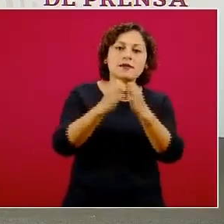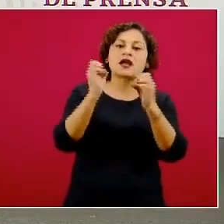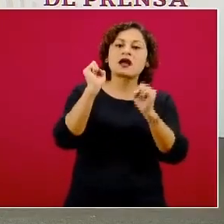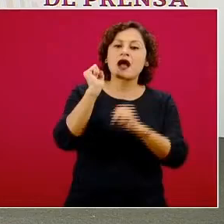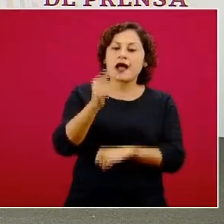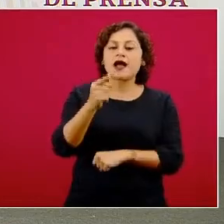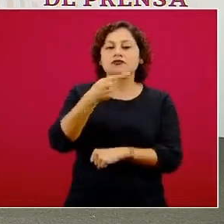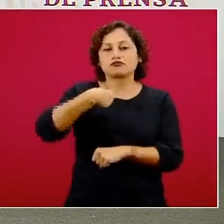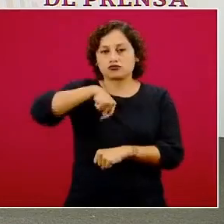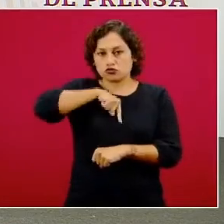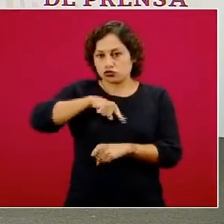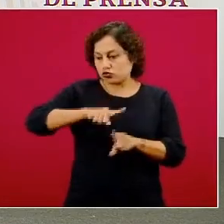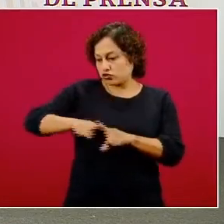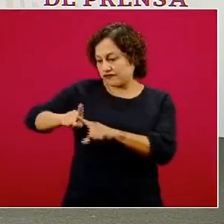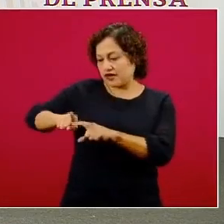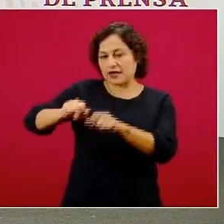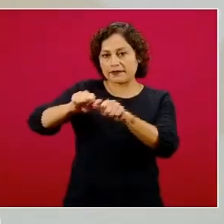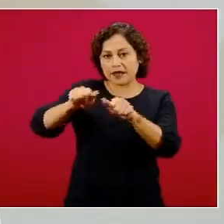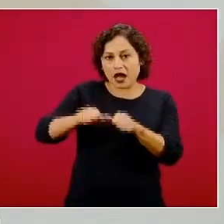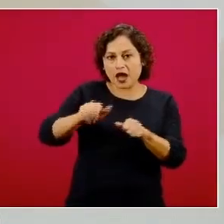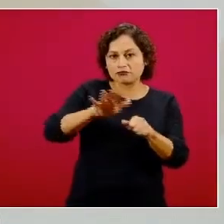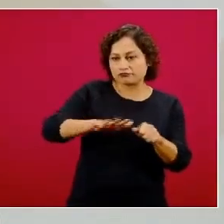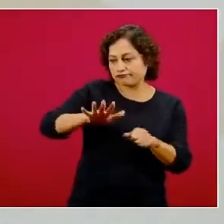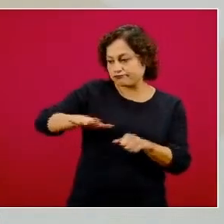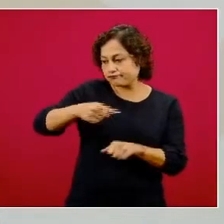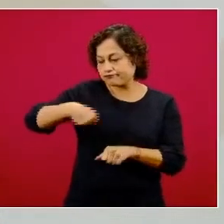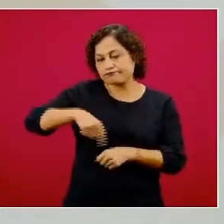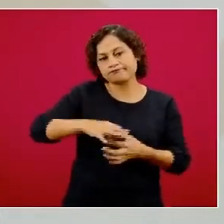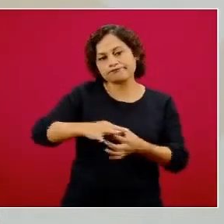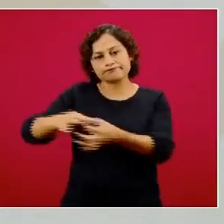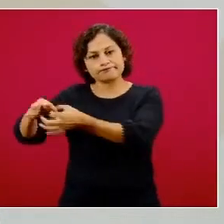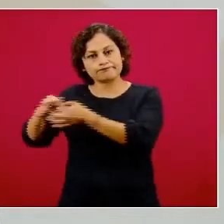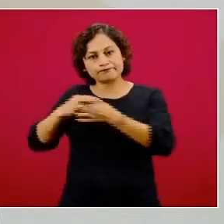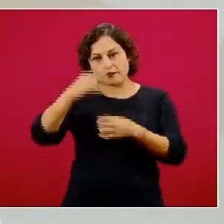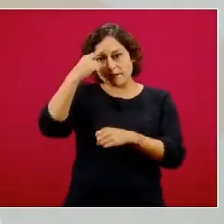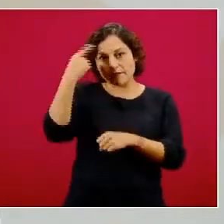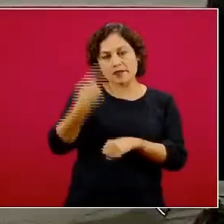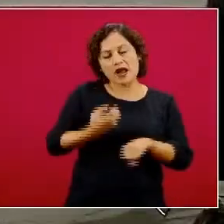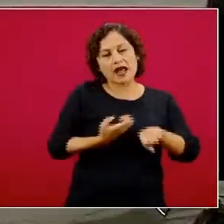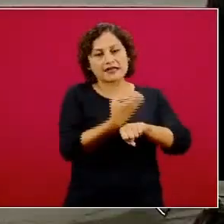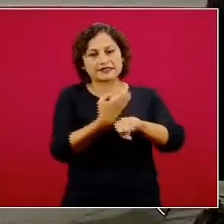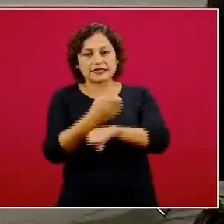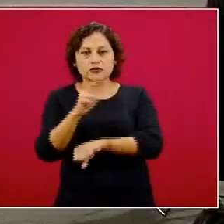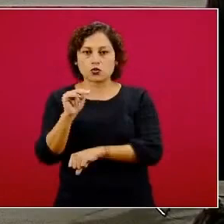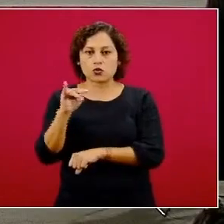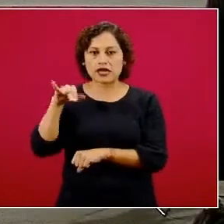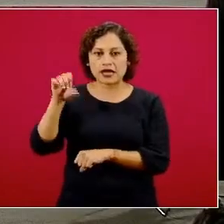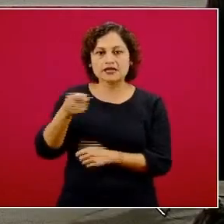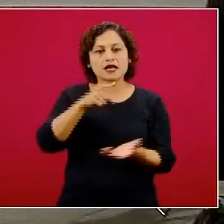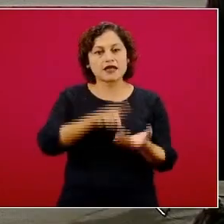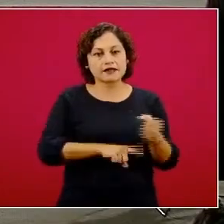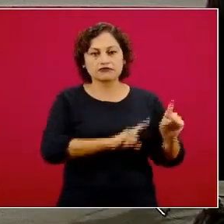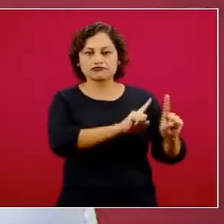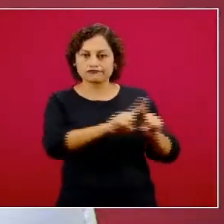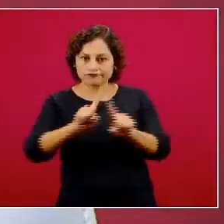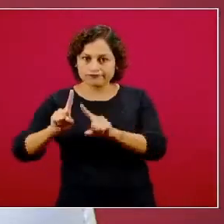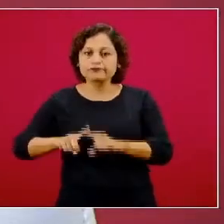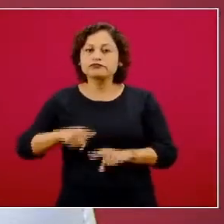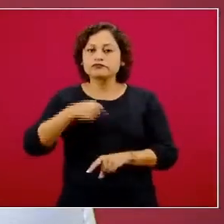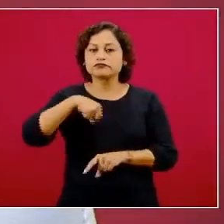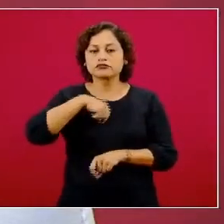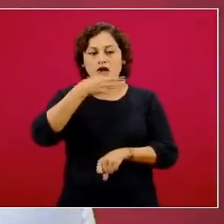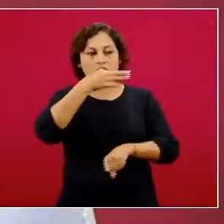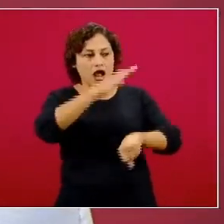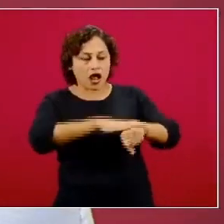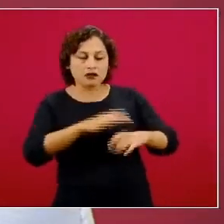comentaba, pues estamos trabajando de manera importante para tener UIEs en todos los estados, y que estas UIEs pues puedan tener también este tipo